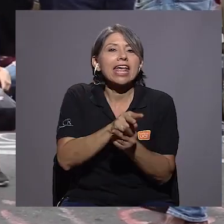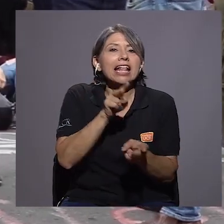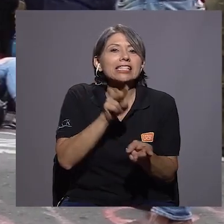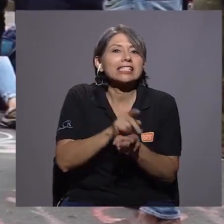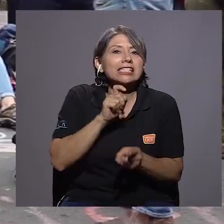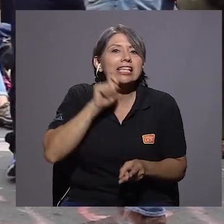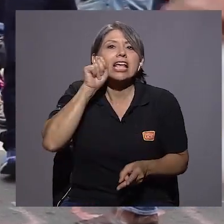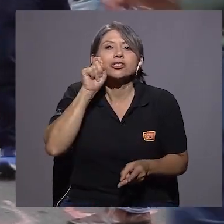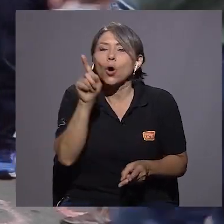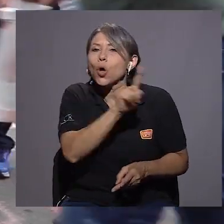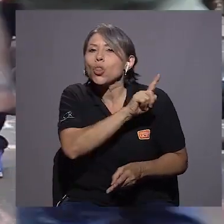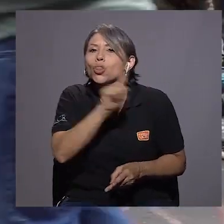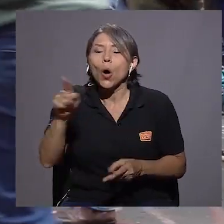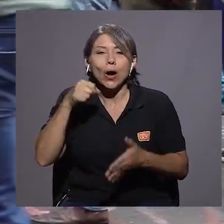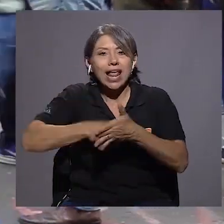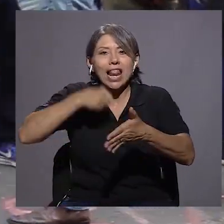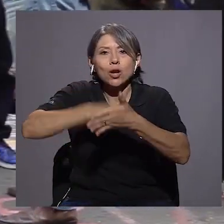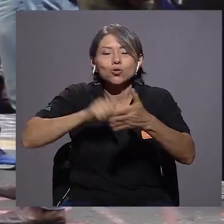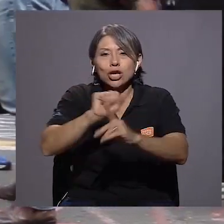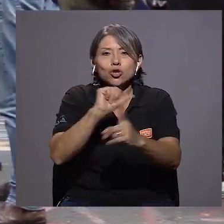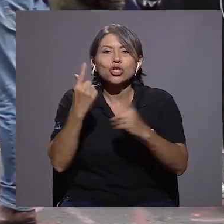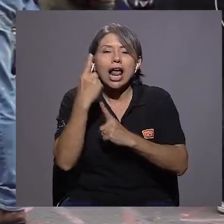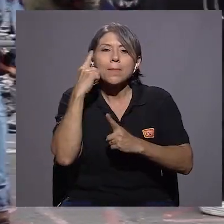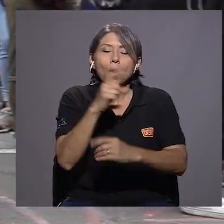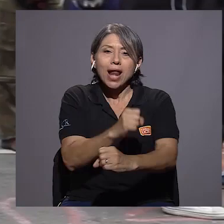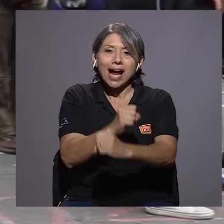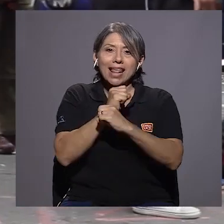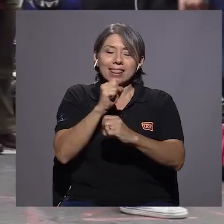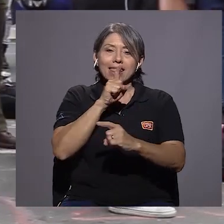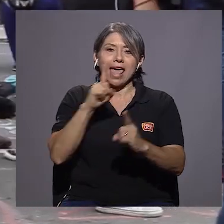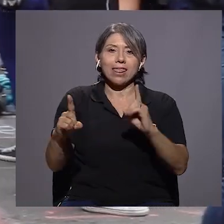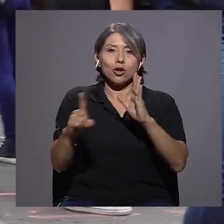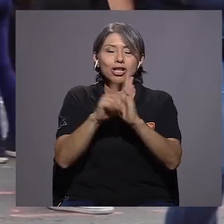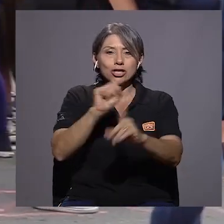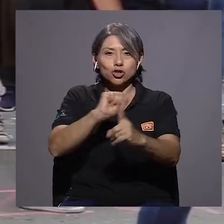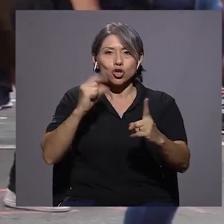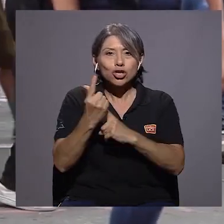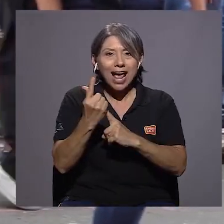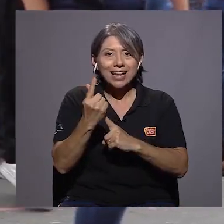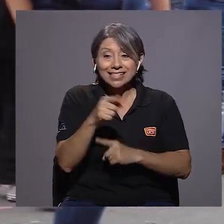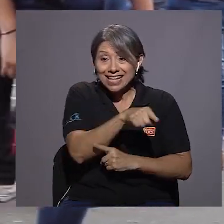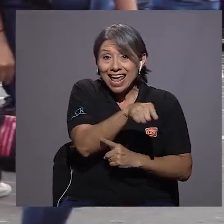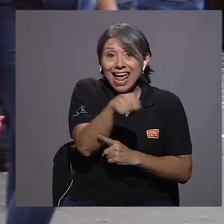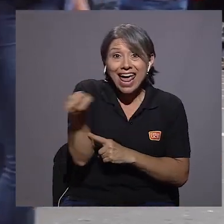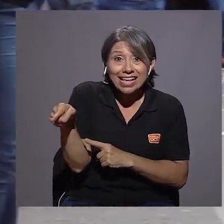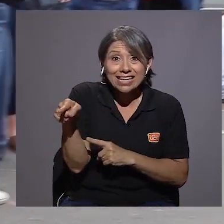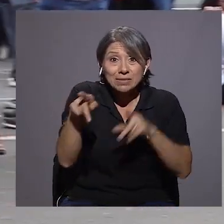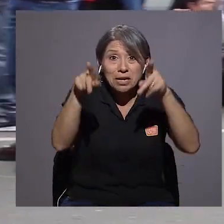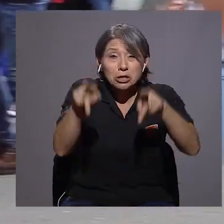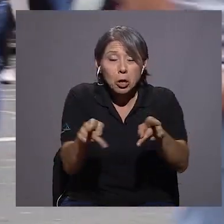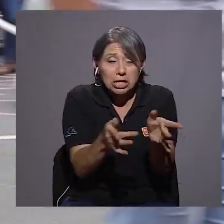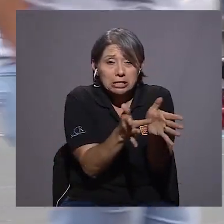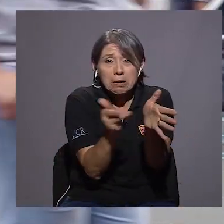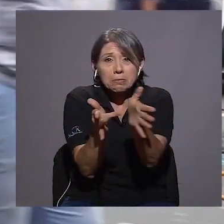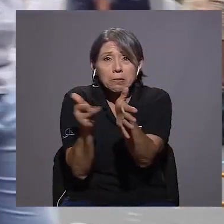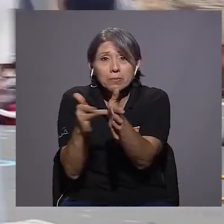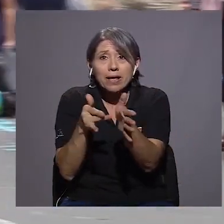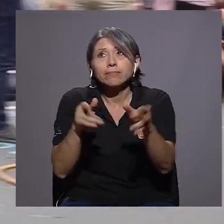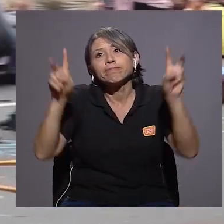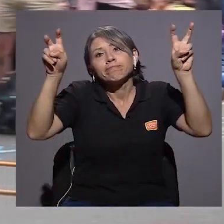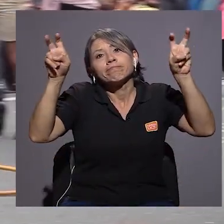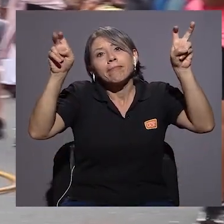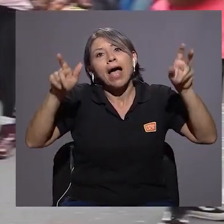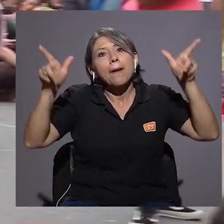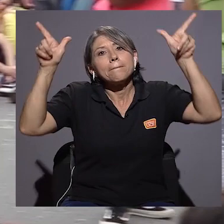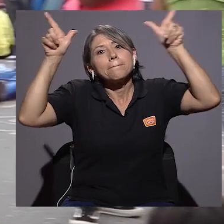sexo, no en la lucha social por la garantía de los derechos sociales. Esos que están usurpando